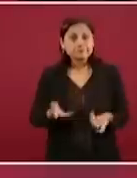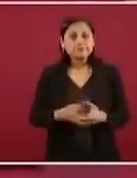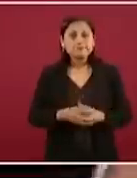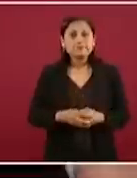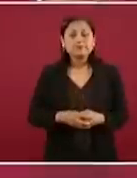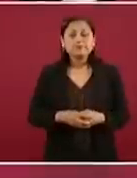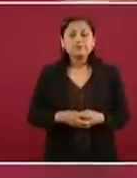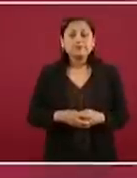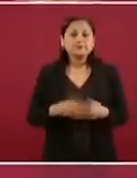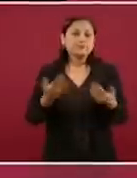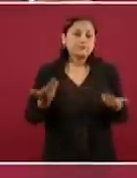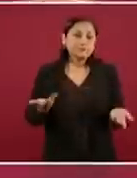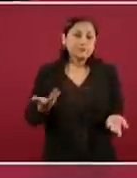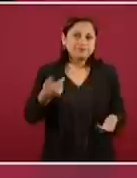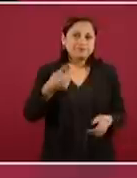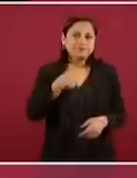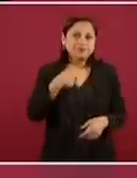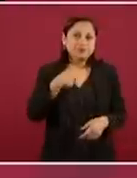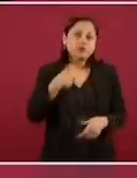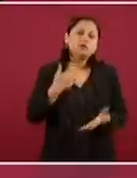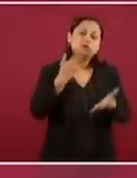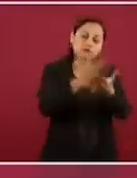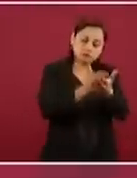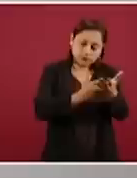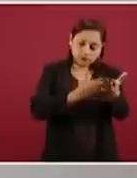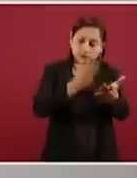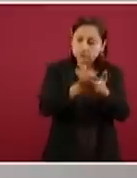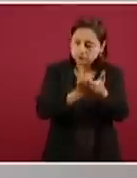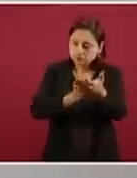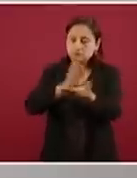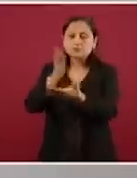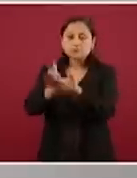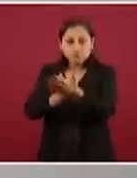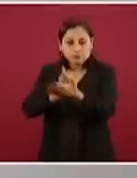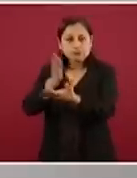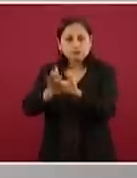Entonces, todo lo que se pueda, pues hay que ir a ver a la gente.